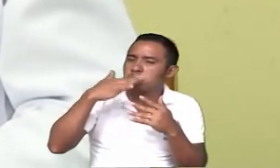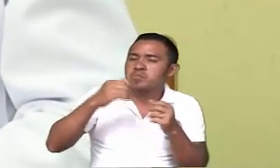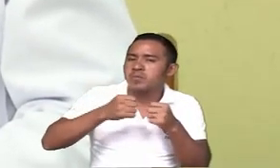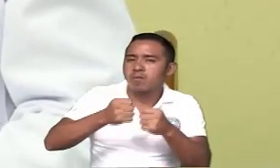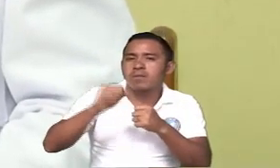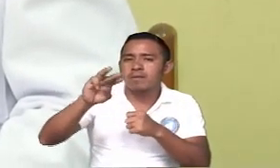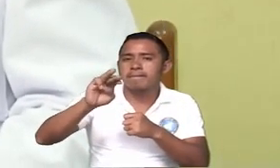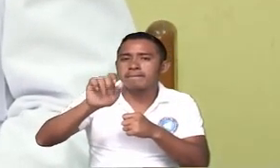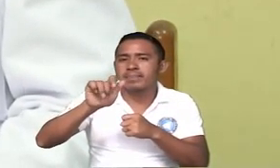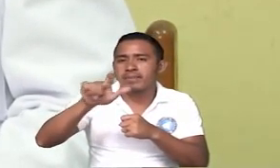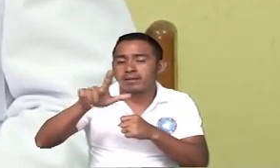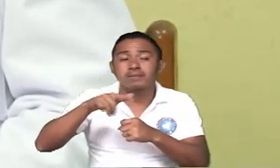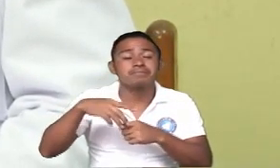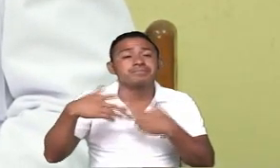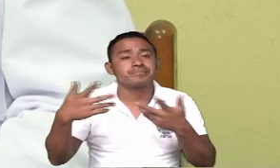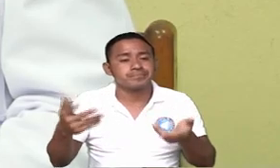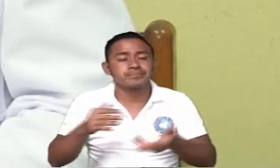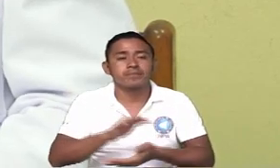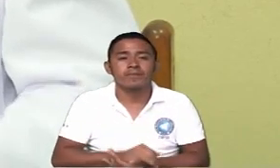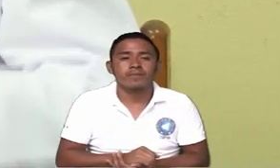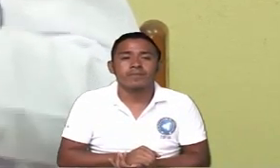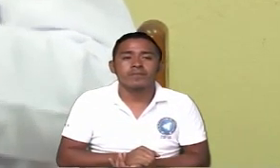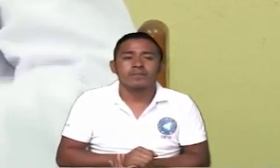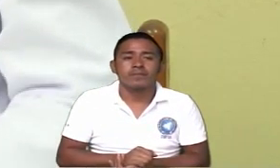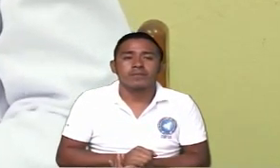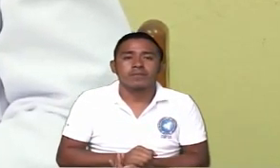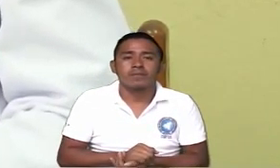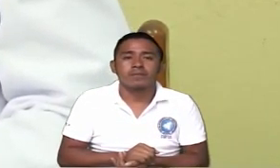si está si tiene